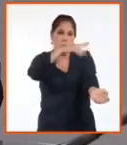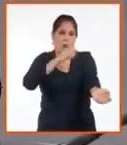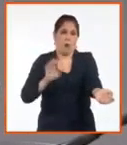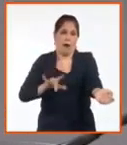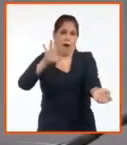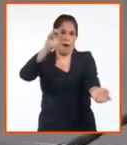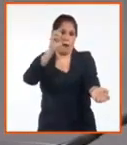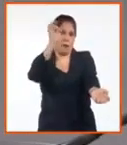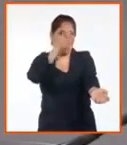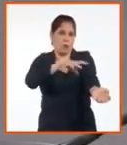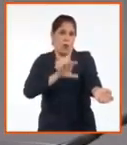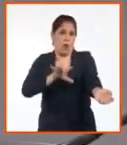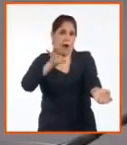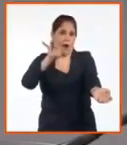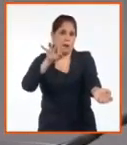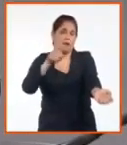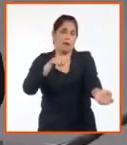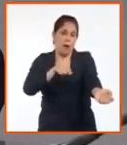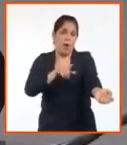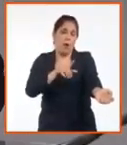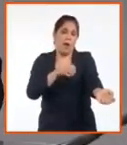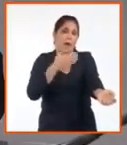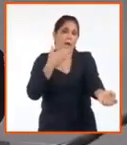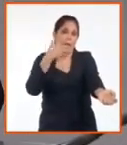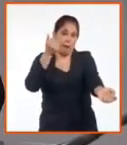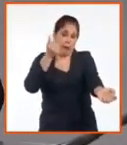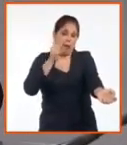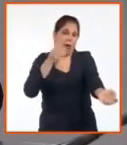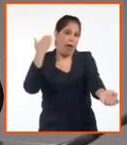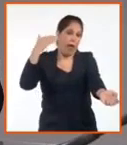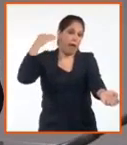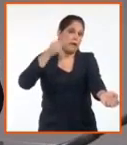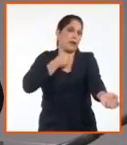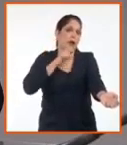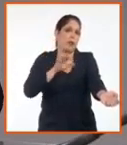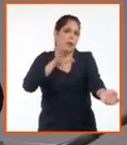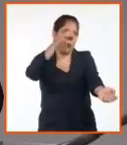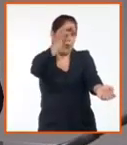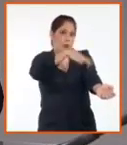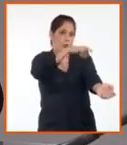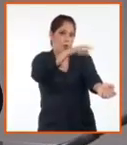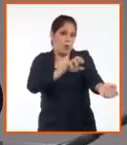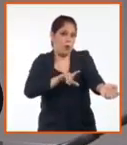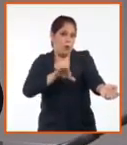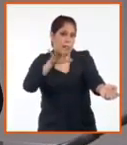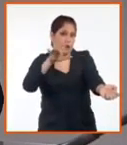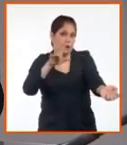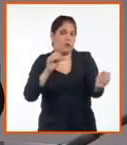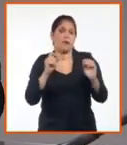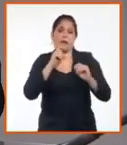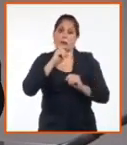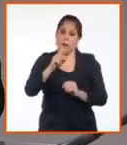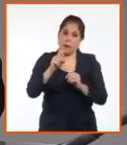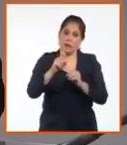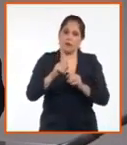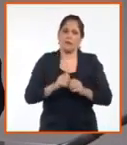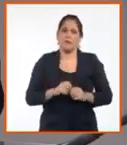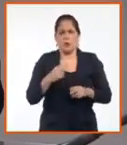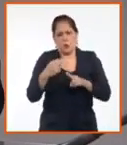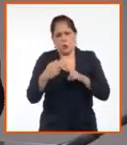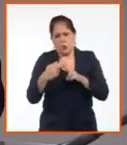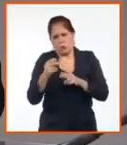que ahora hay una tendencia a mejorar pero por ejemplo la de un éxito estático